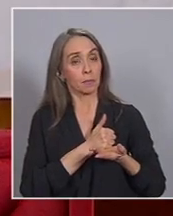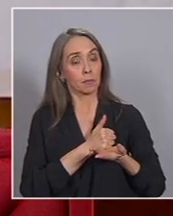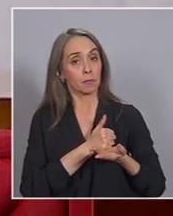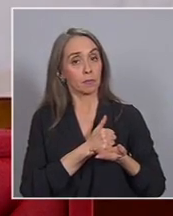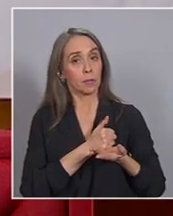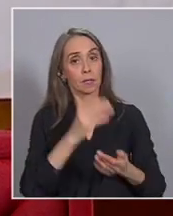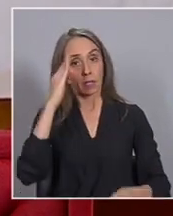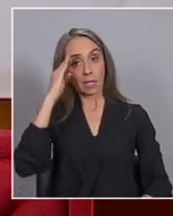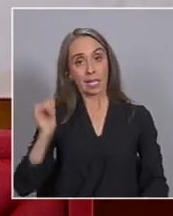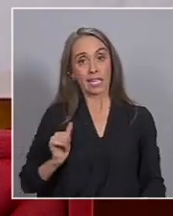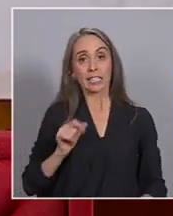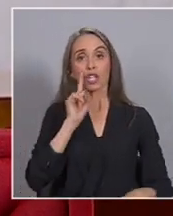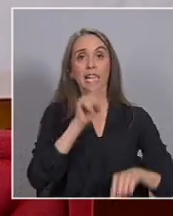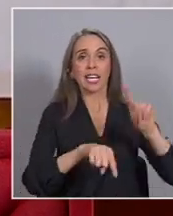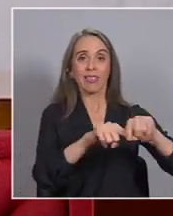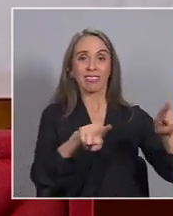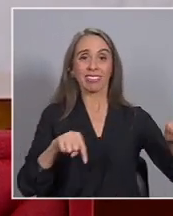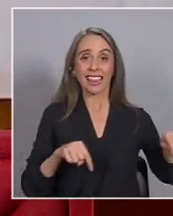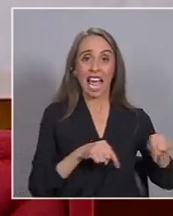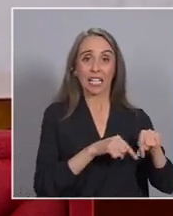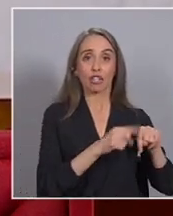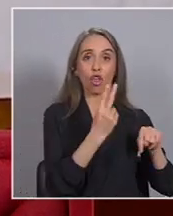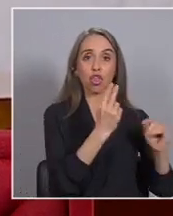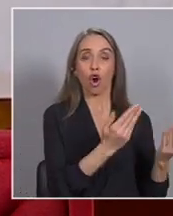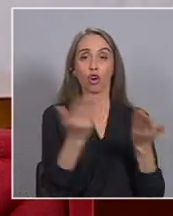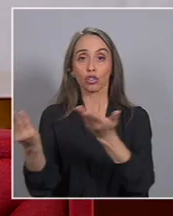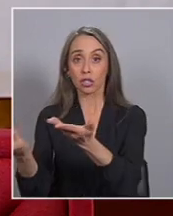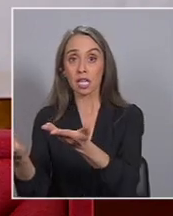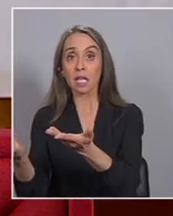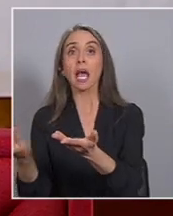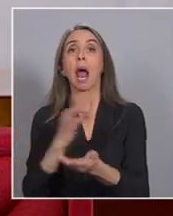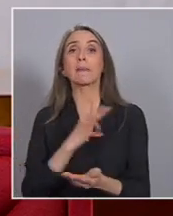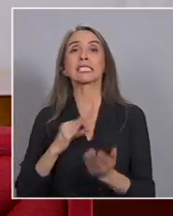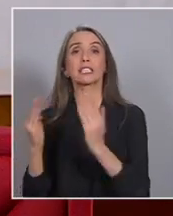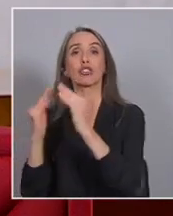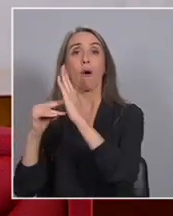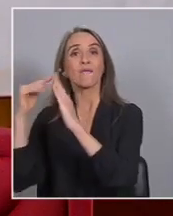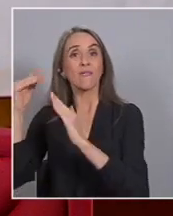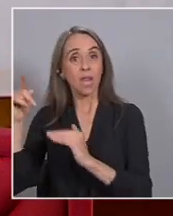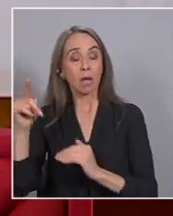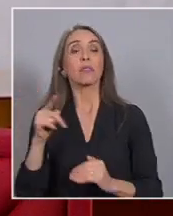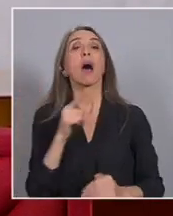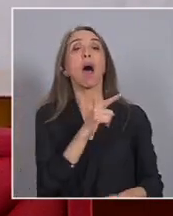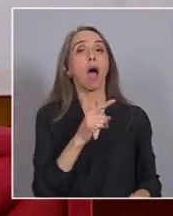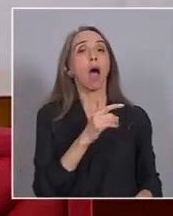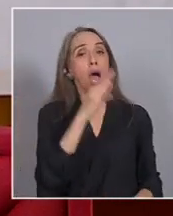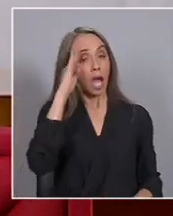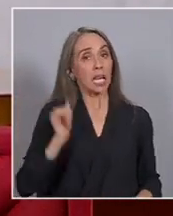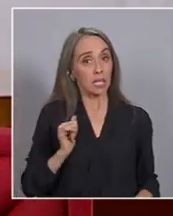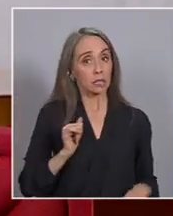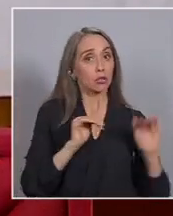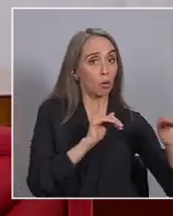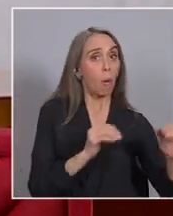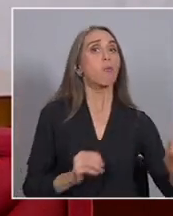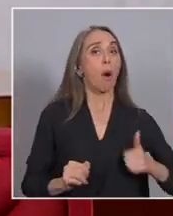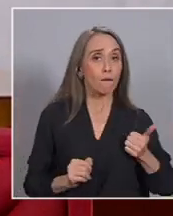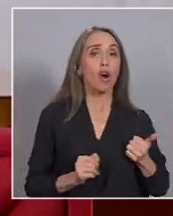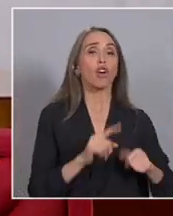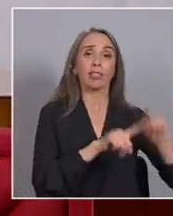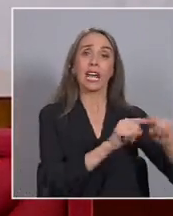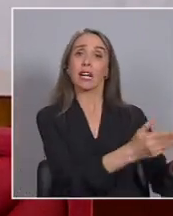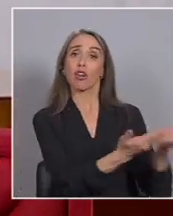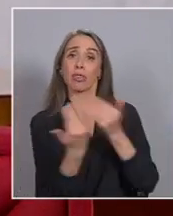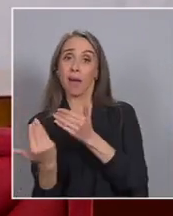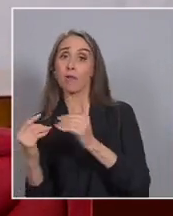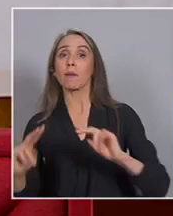el Ejército el traspaso de 12 terrenos. El Ejército ha mostrado particularmente una buena voluntad en este tema que es complejo. Y se están